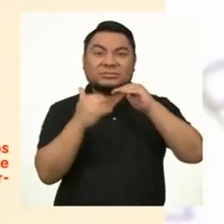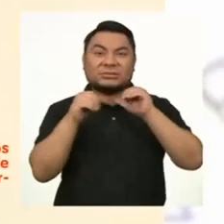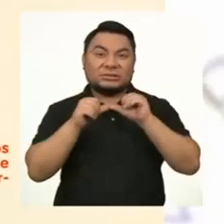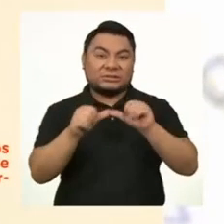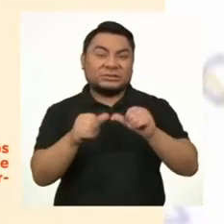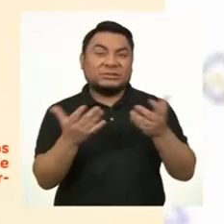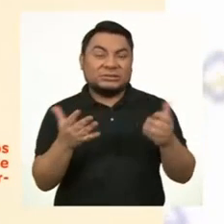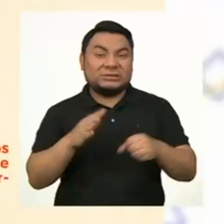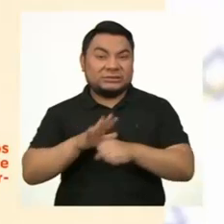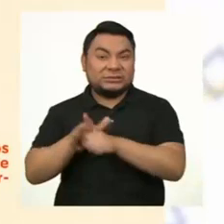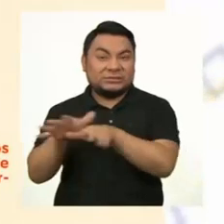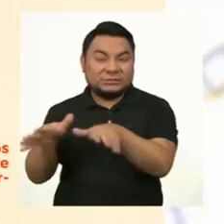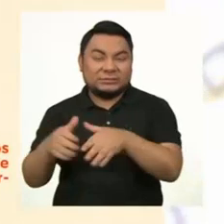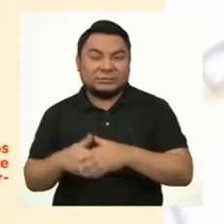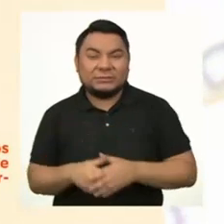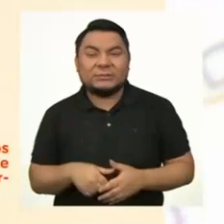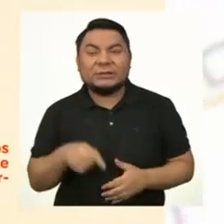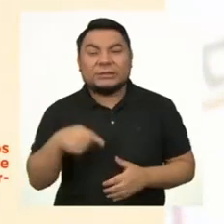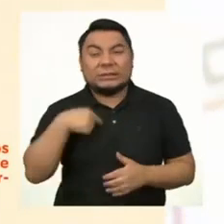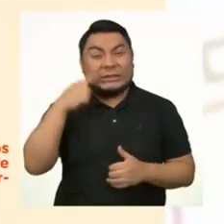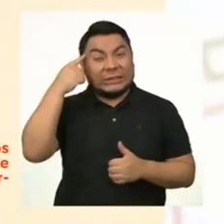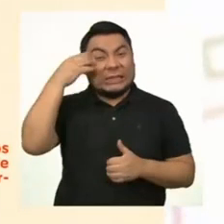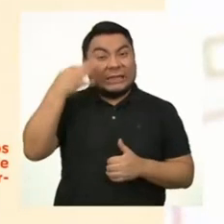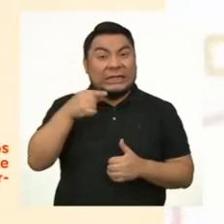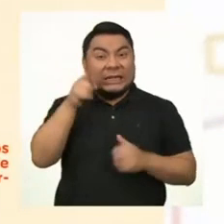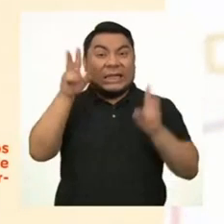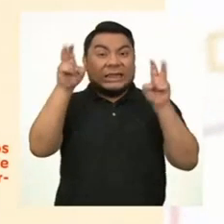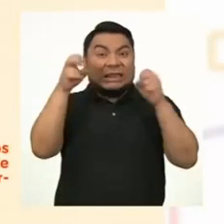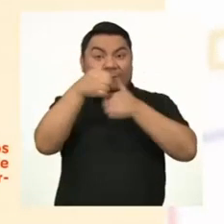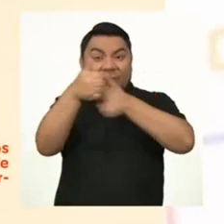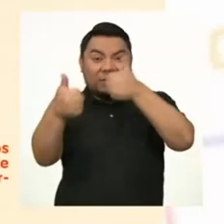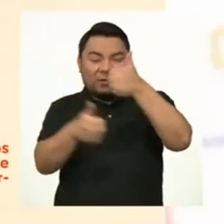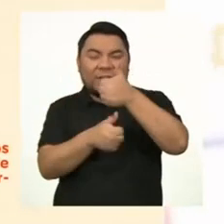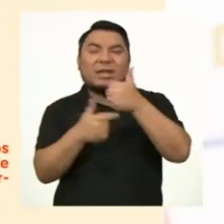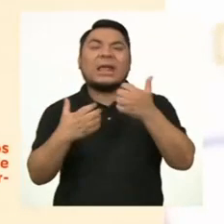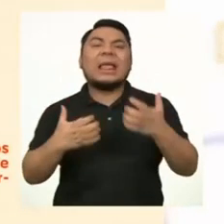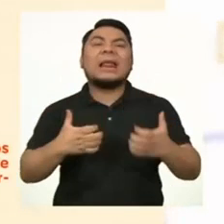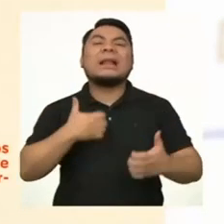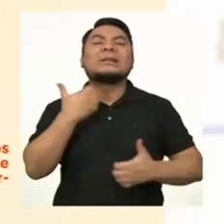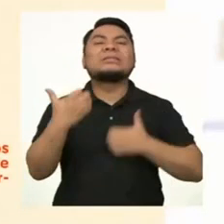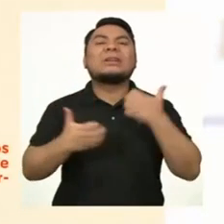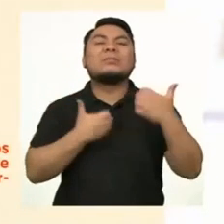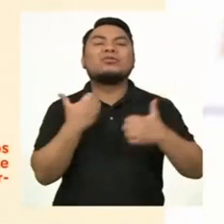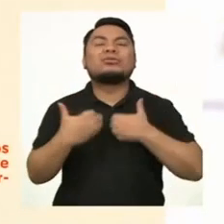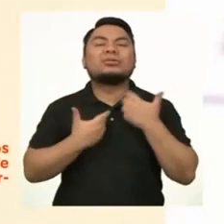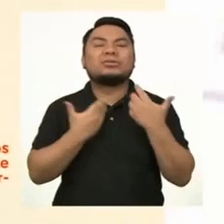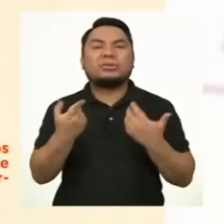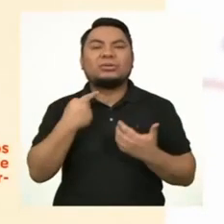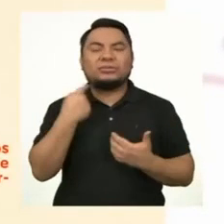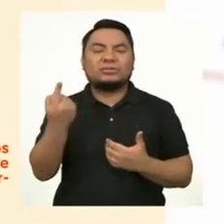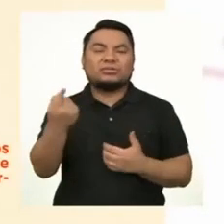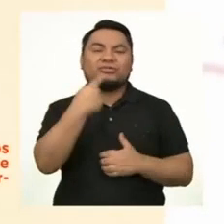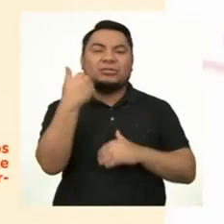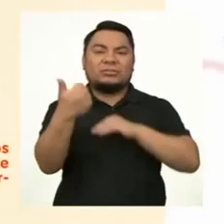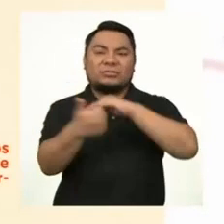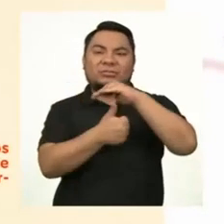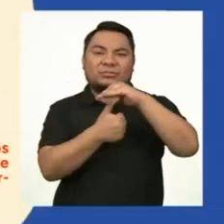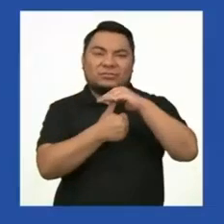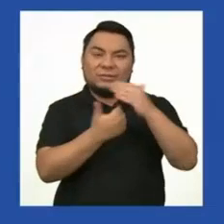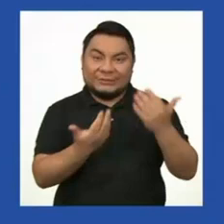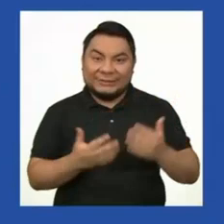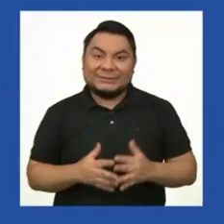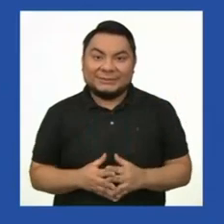pandemia. Creo que el subtema es las emociones experimentadas a causa del aislamiento.